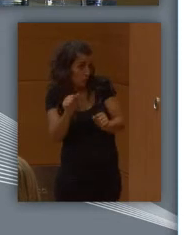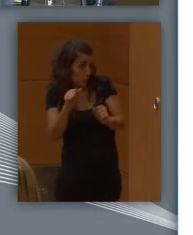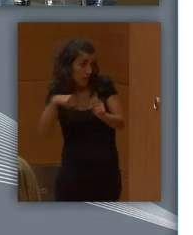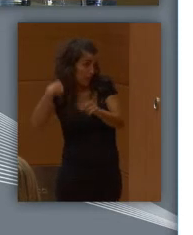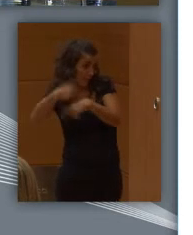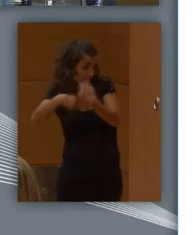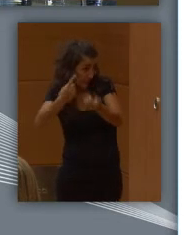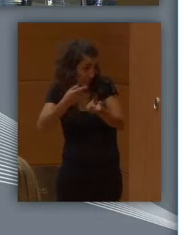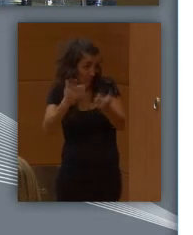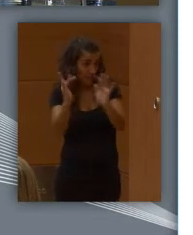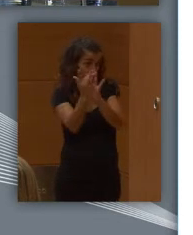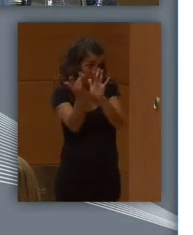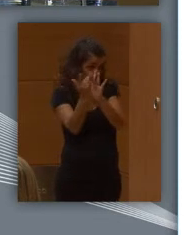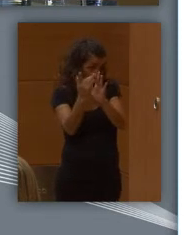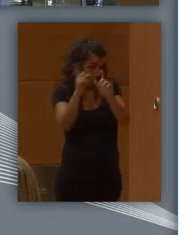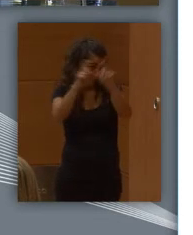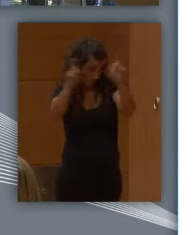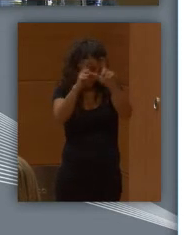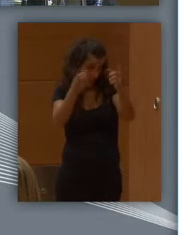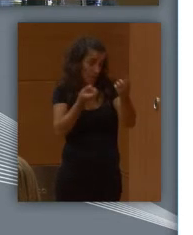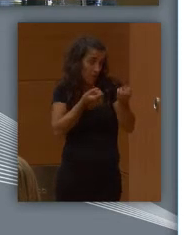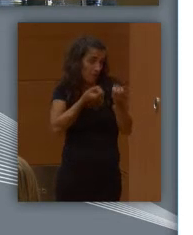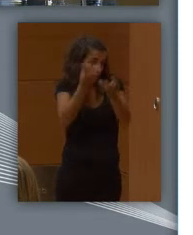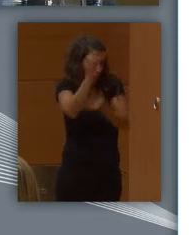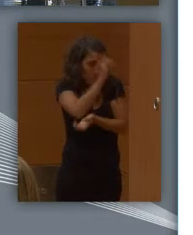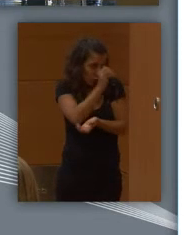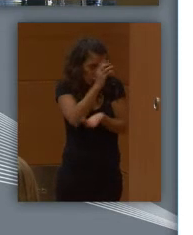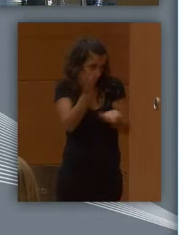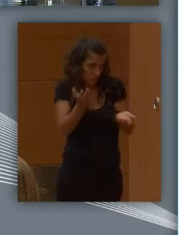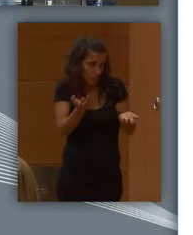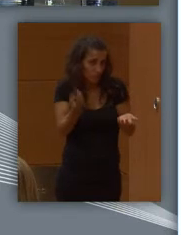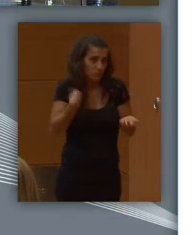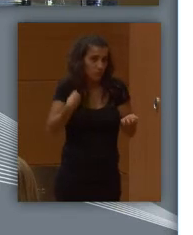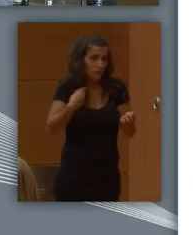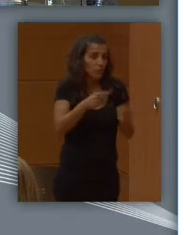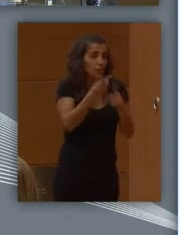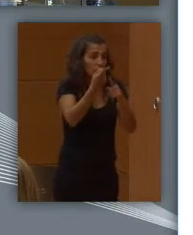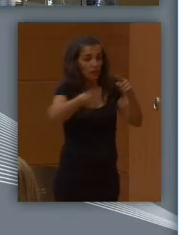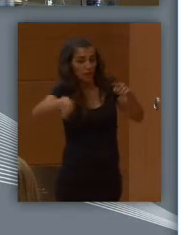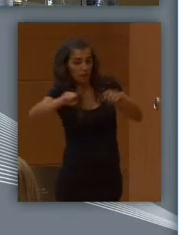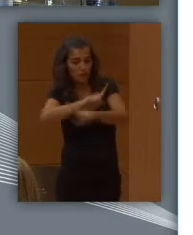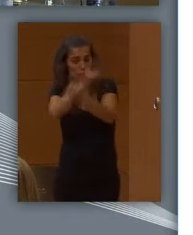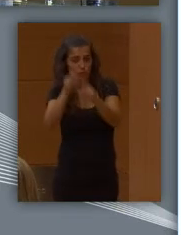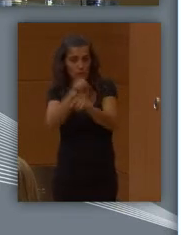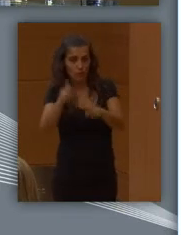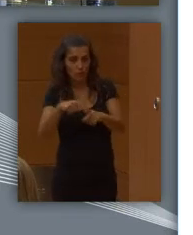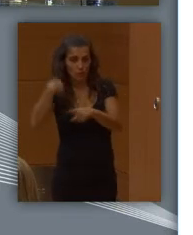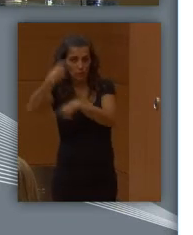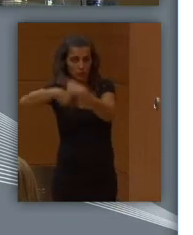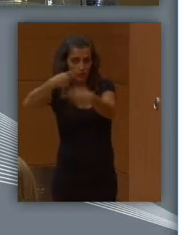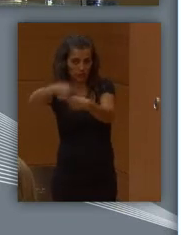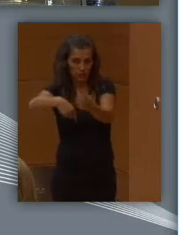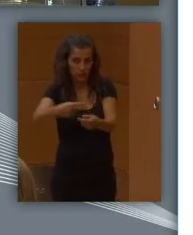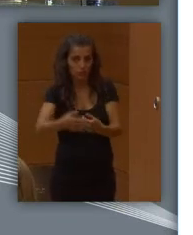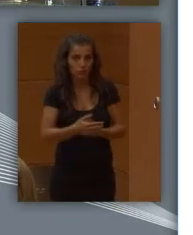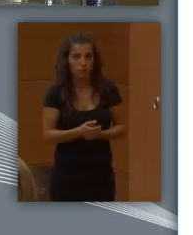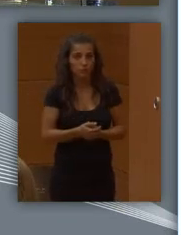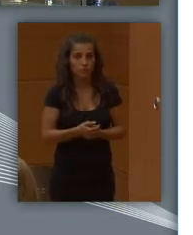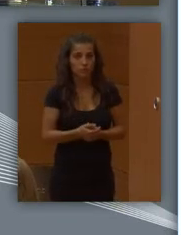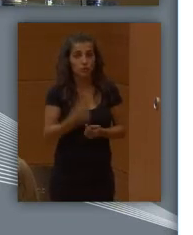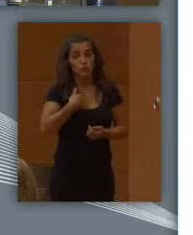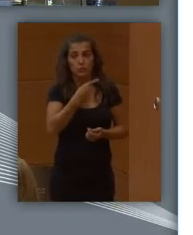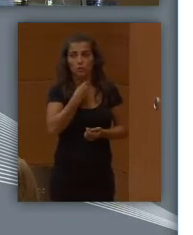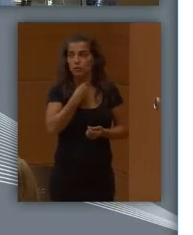empresa para mandar sus impresiones y tal, donde les redirigimos a los formularios clásicos. Me